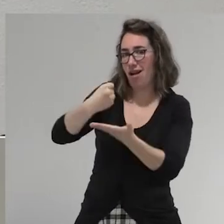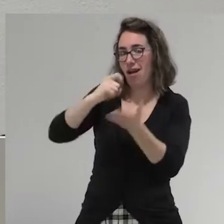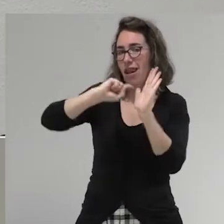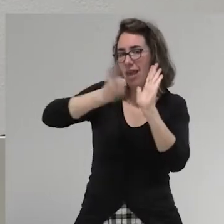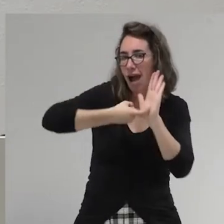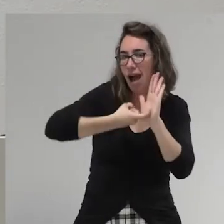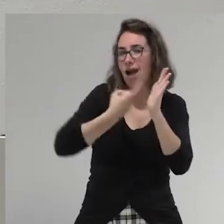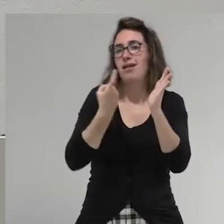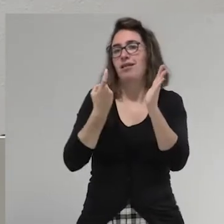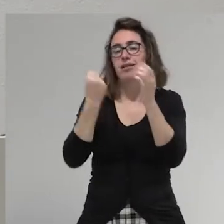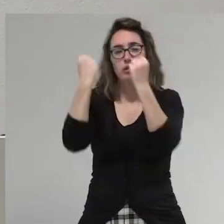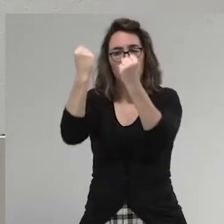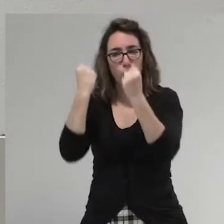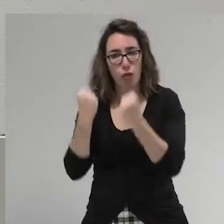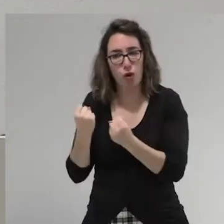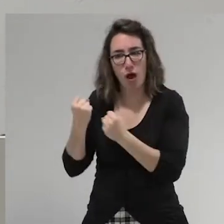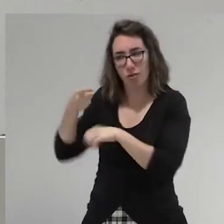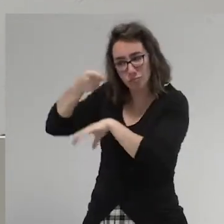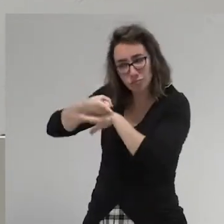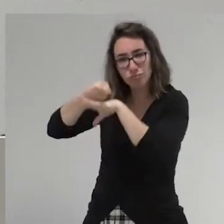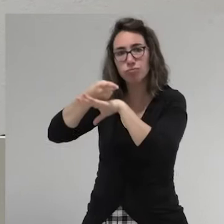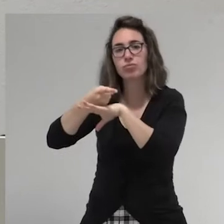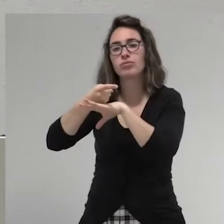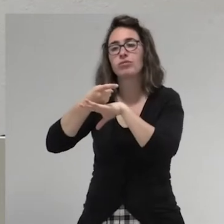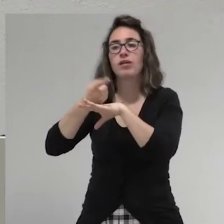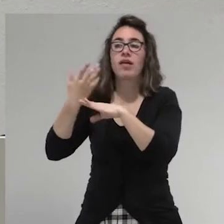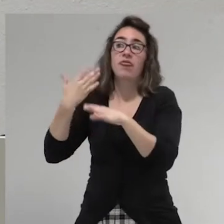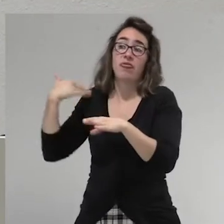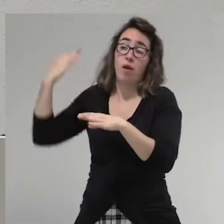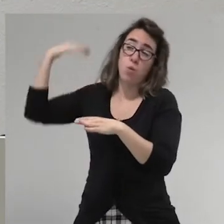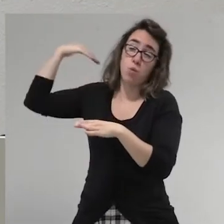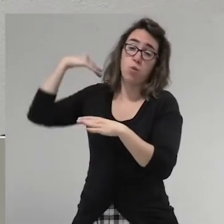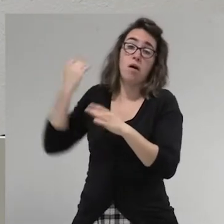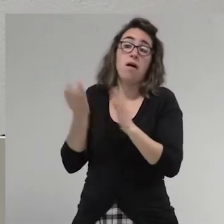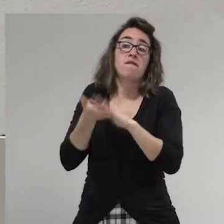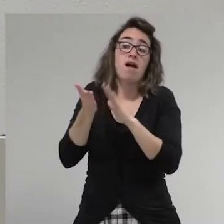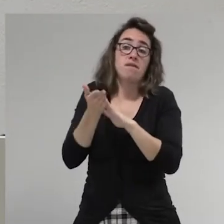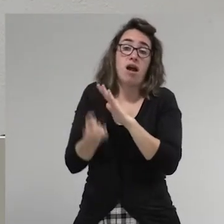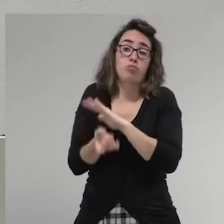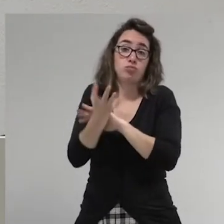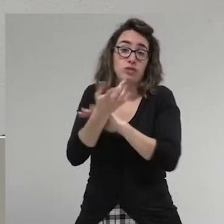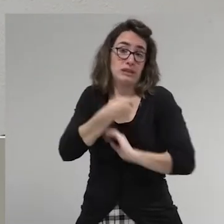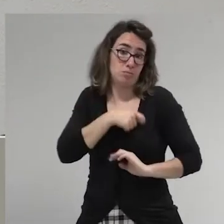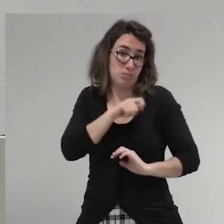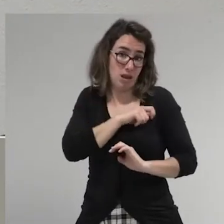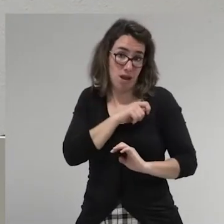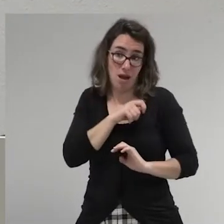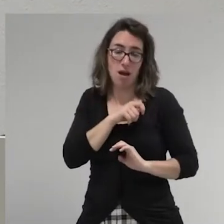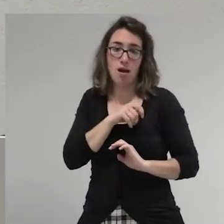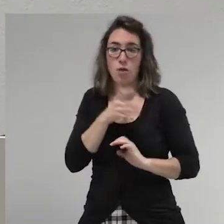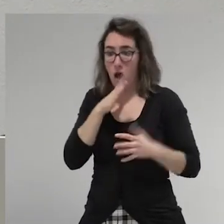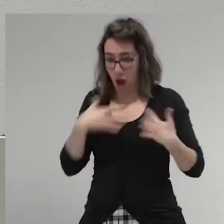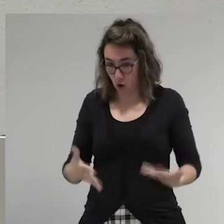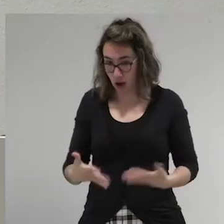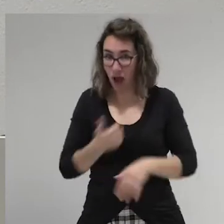legales institucionalizados en lo que sería el incipiente Estado español, porque ni siquiera era el Estado español todavía, pero que a día de hoy tengamos una